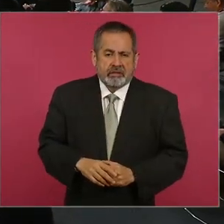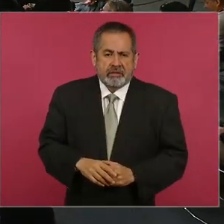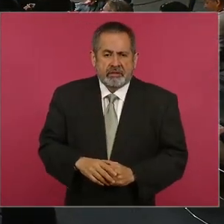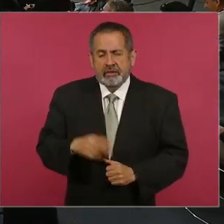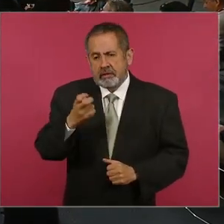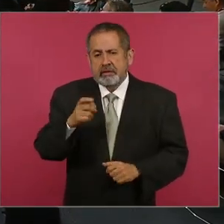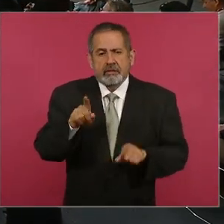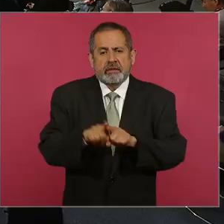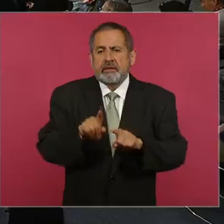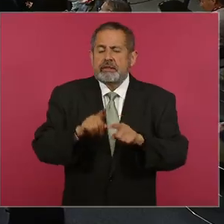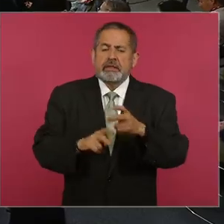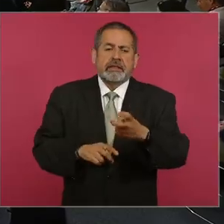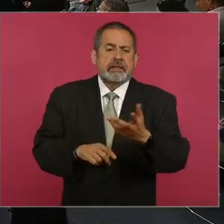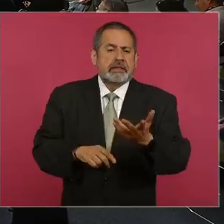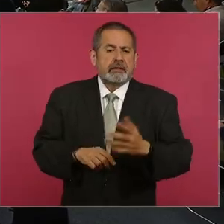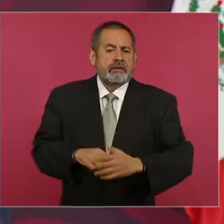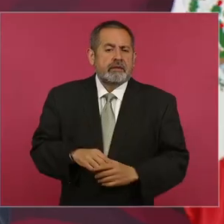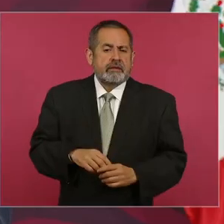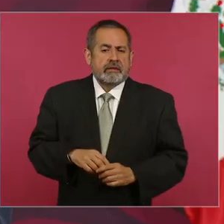Es